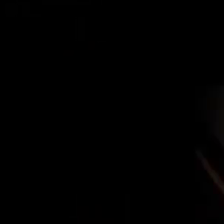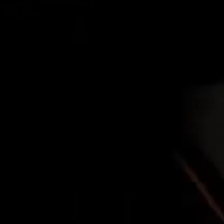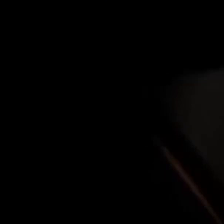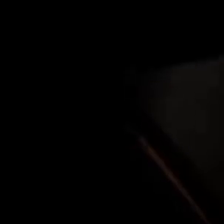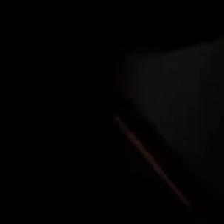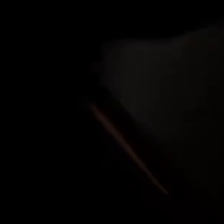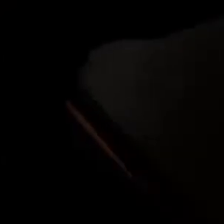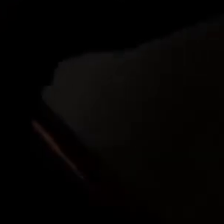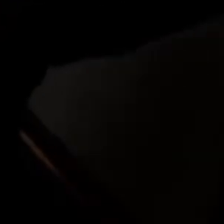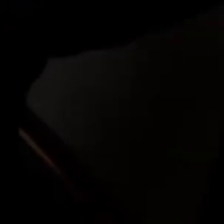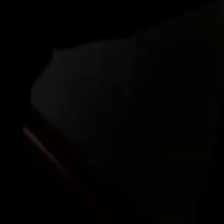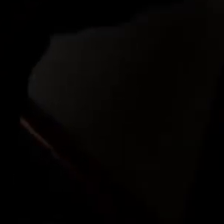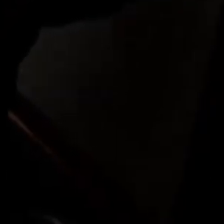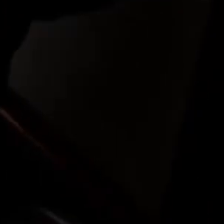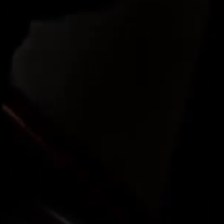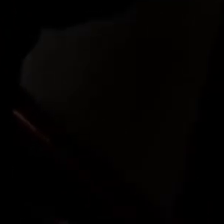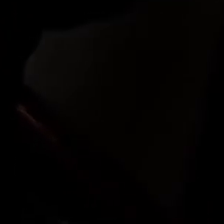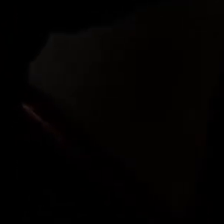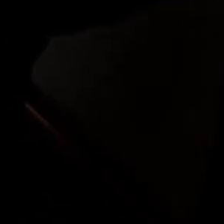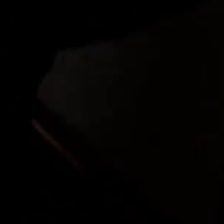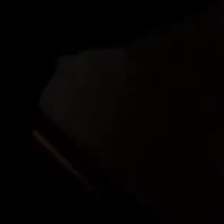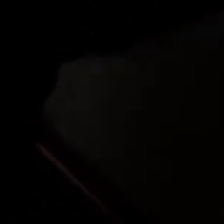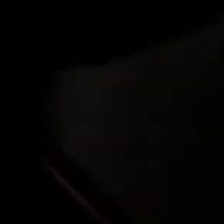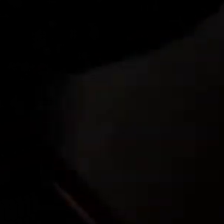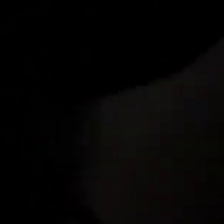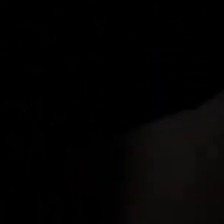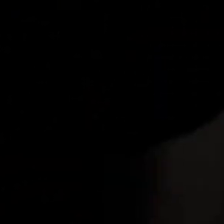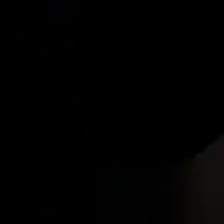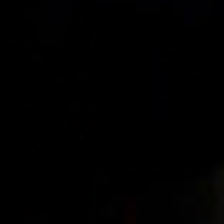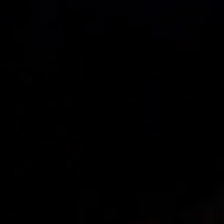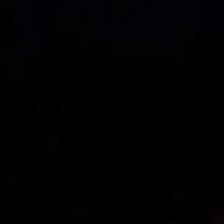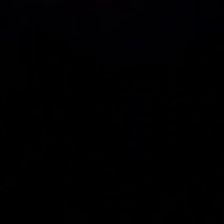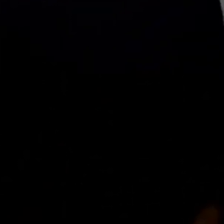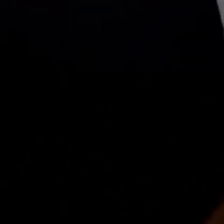quemaron mi almohada, tumbaron mi nido.